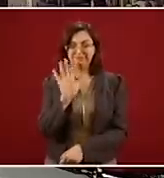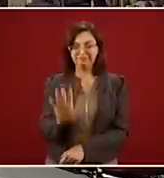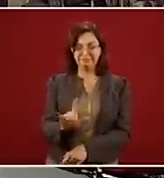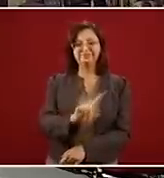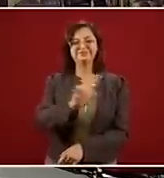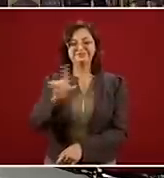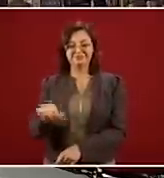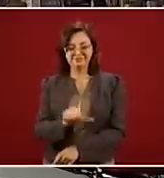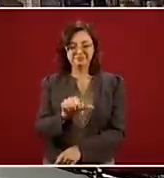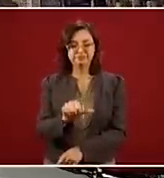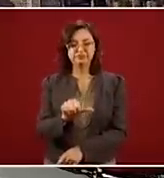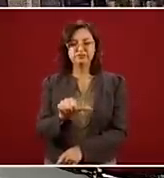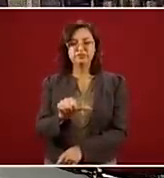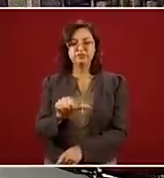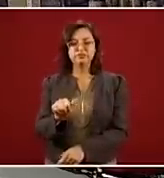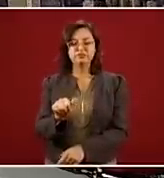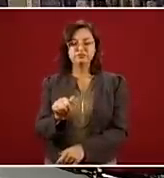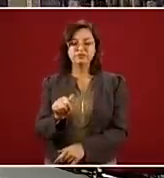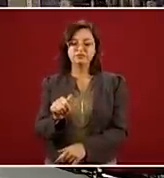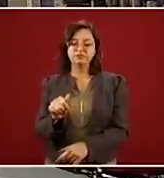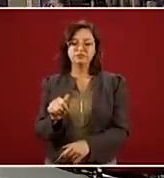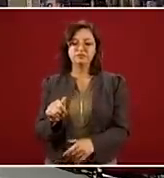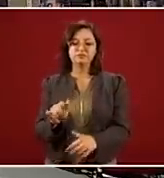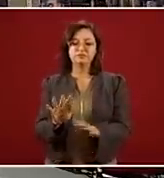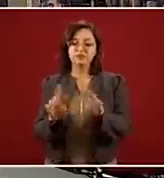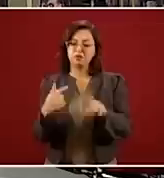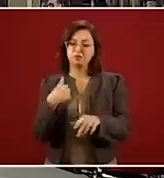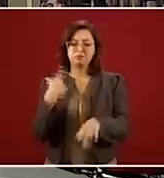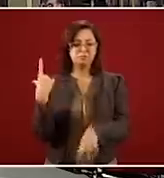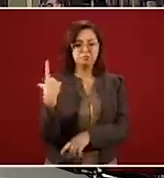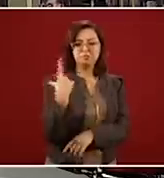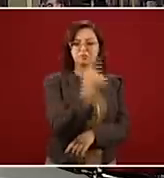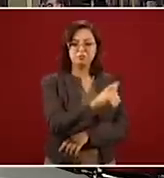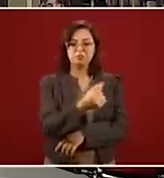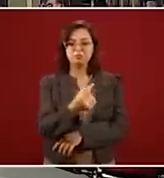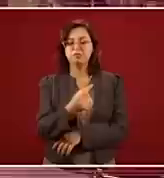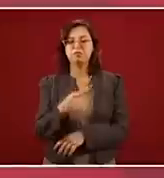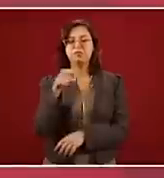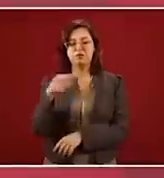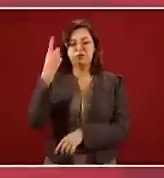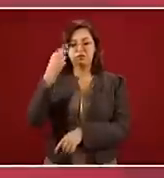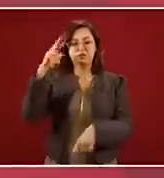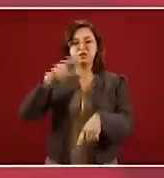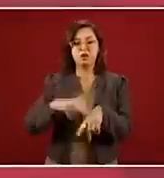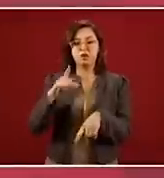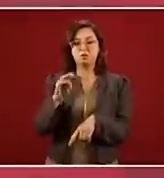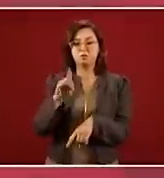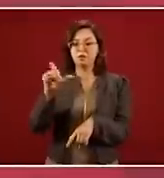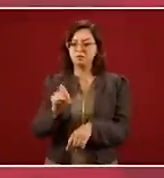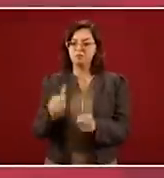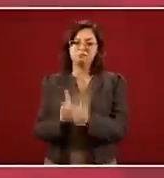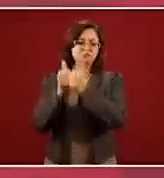Y luego se queda ya con ustedes el director de Pemex para